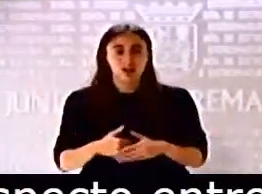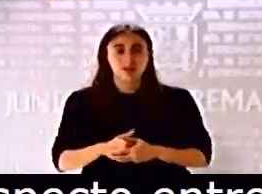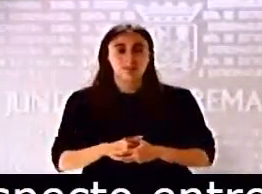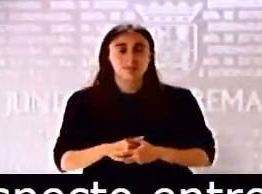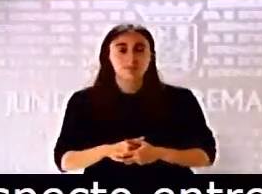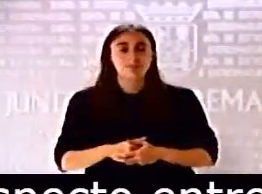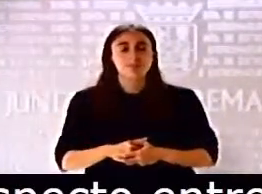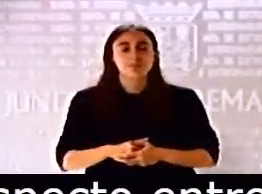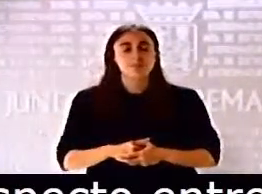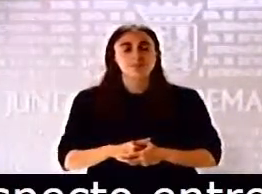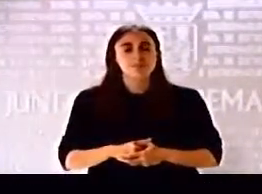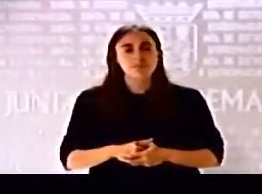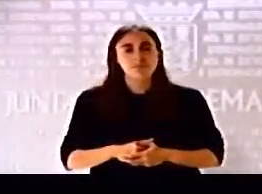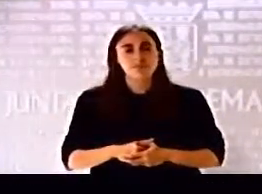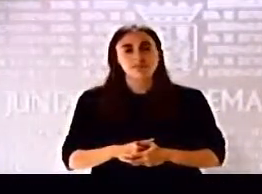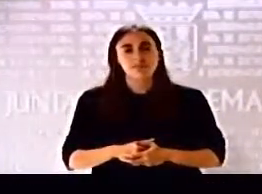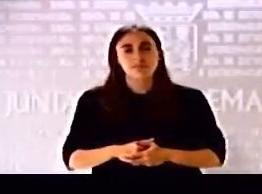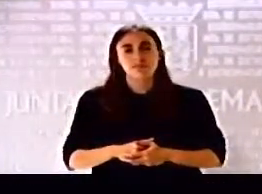Y luego,